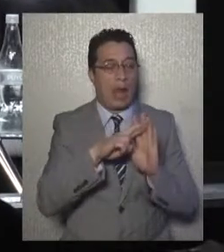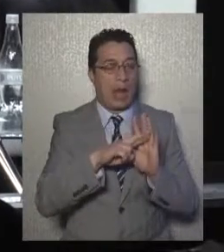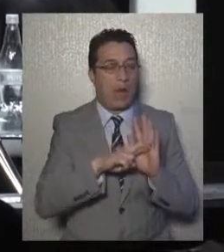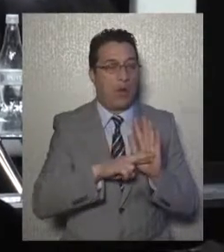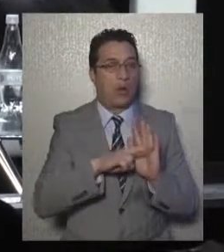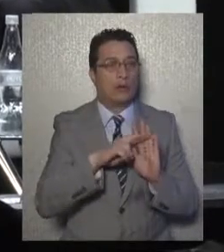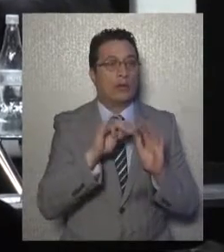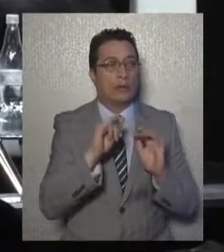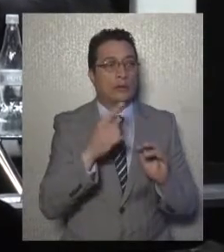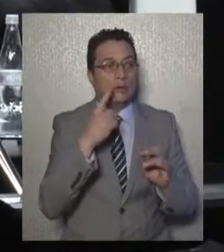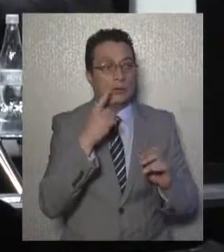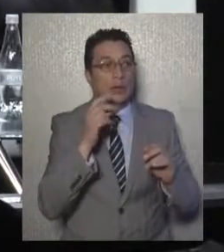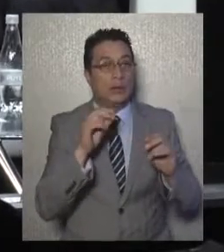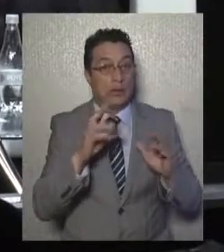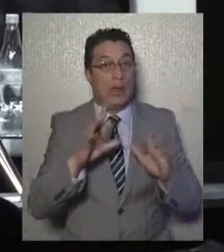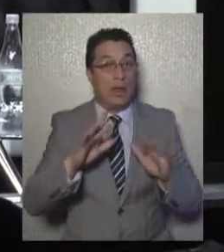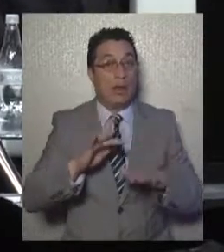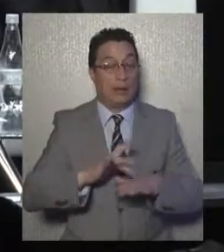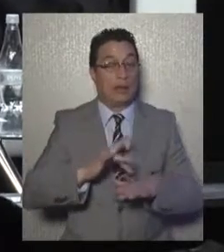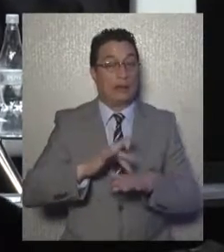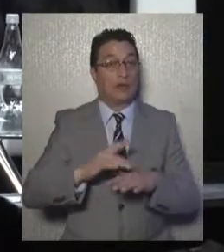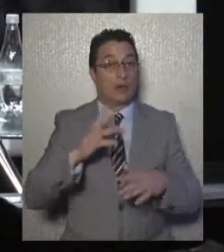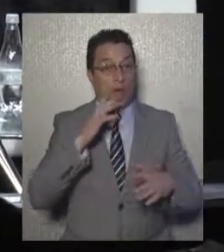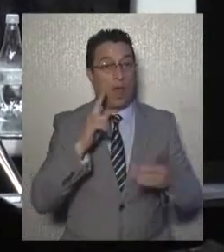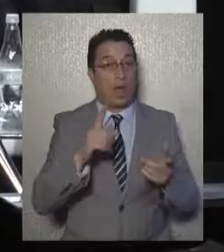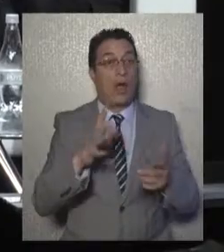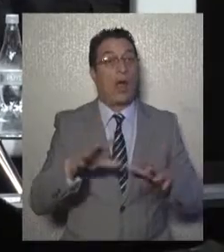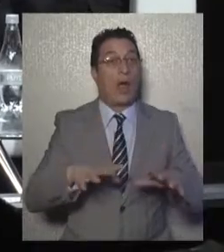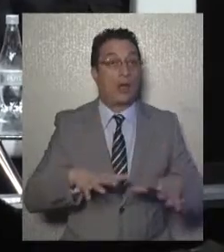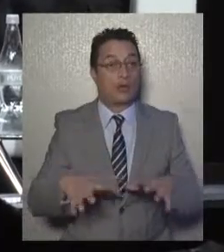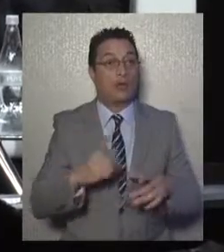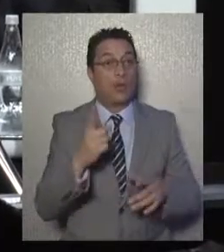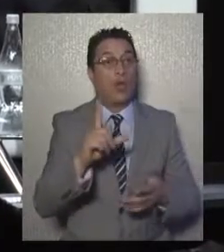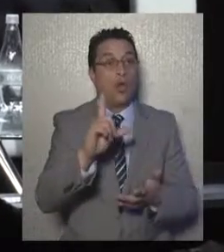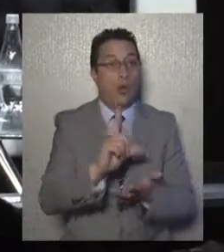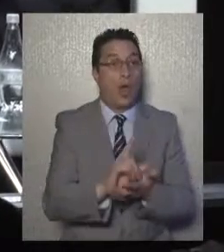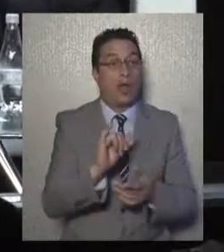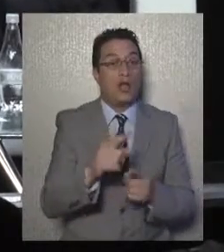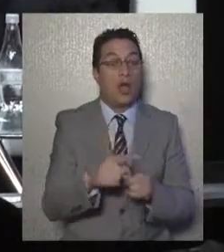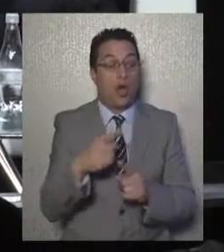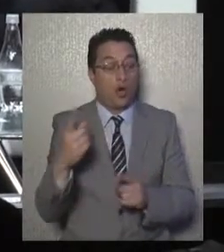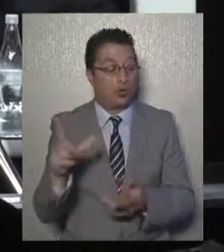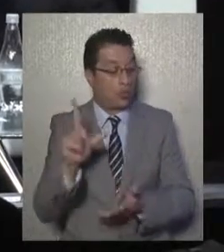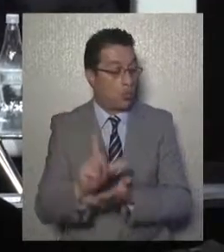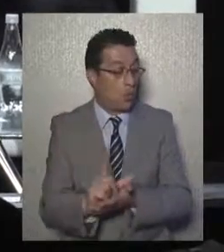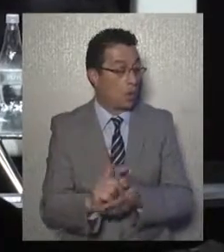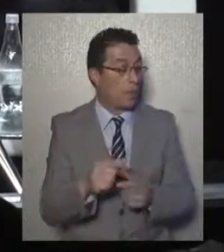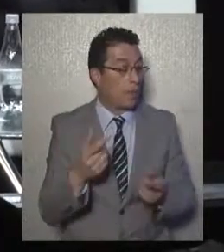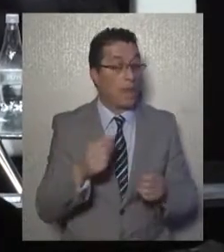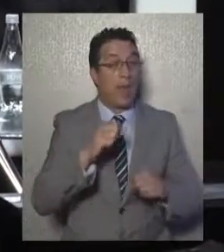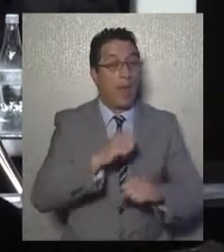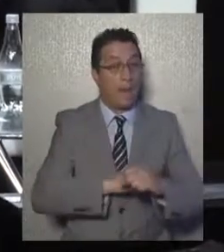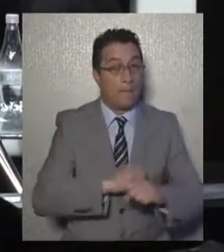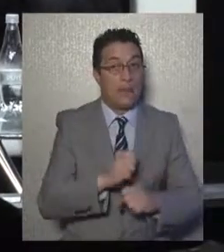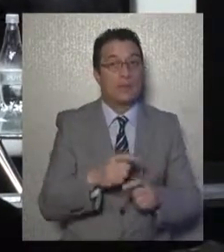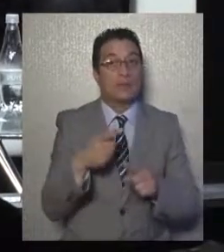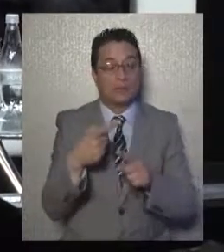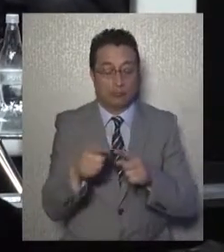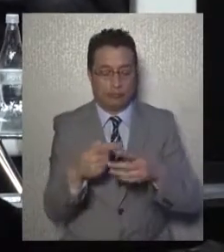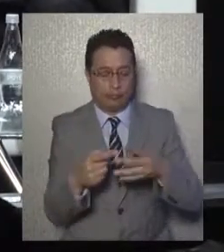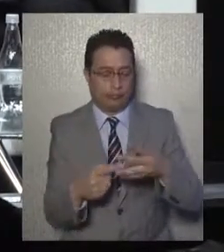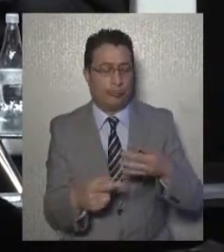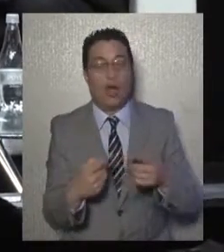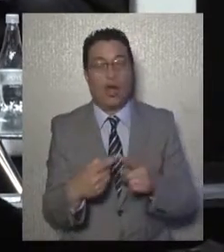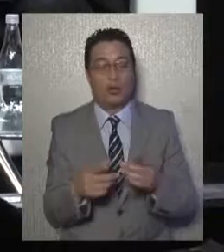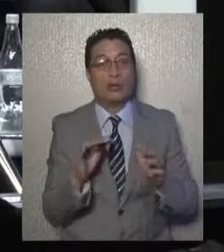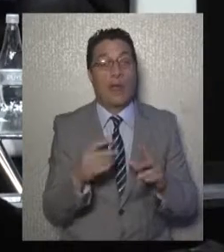de la tensión que se genera entre los que estamos actuando desde un lugar y los que están en el otro, empresas, reguladores, etcétera.